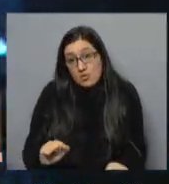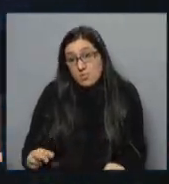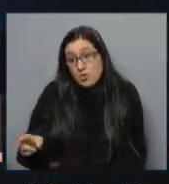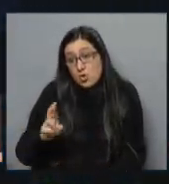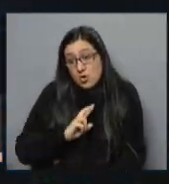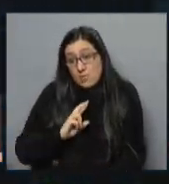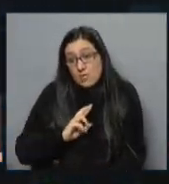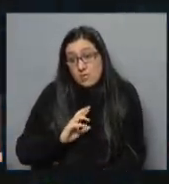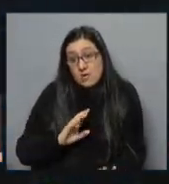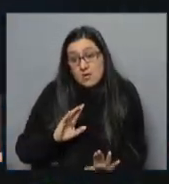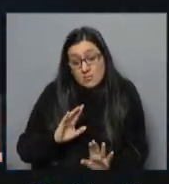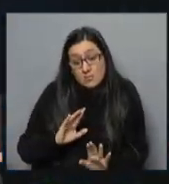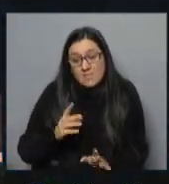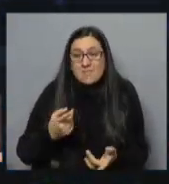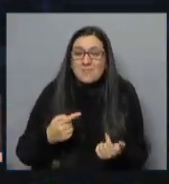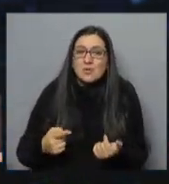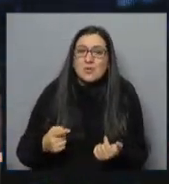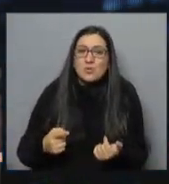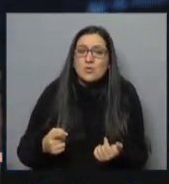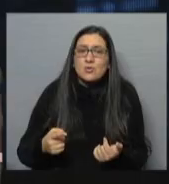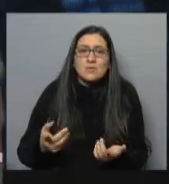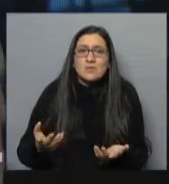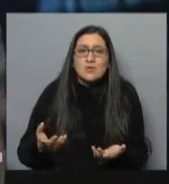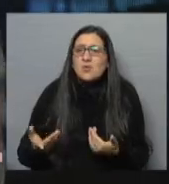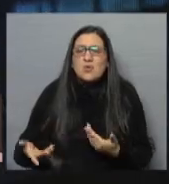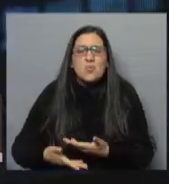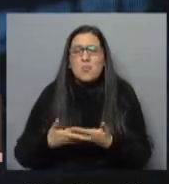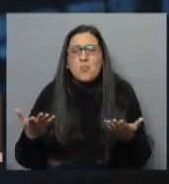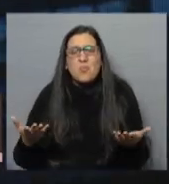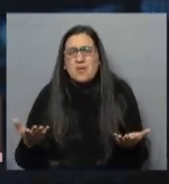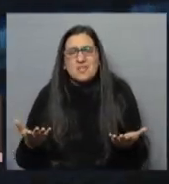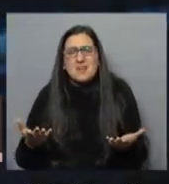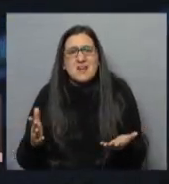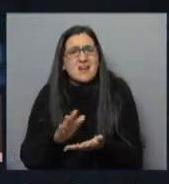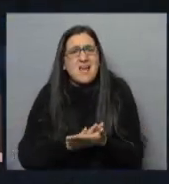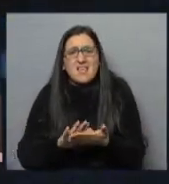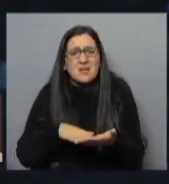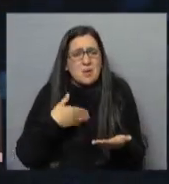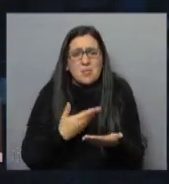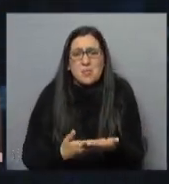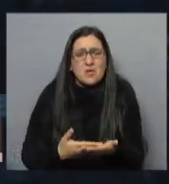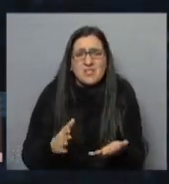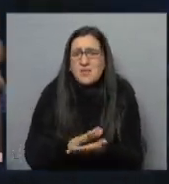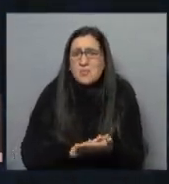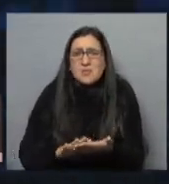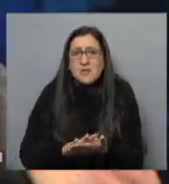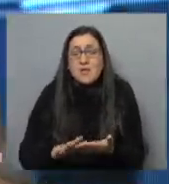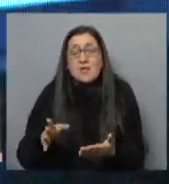uh-huh. Sí, porque tienen una alternativa, pero es que no han mostrado ninguna alternativa. Claro, claro.